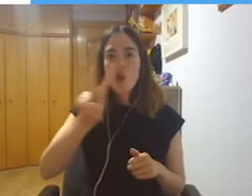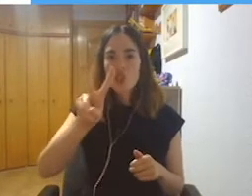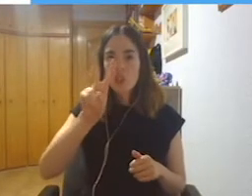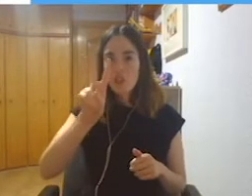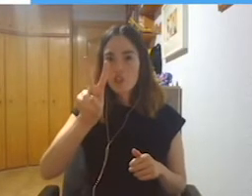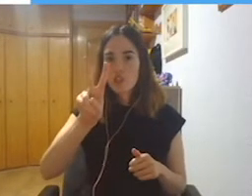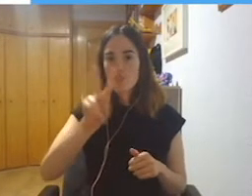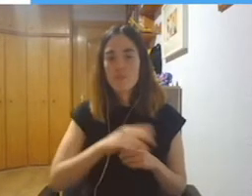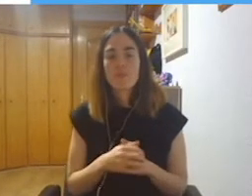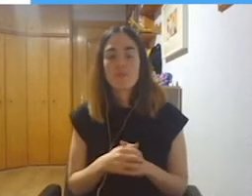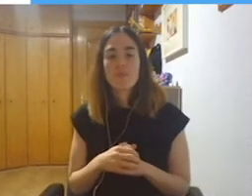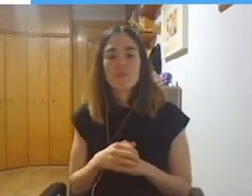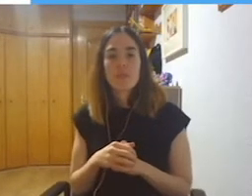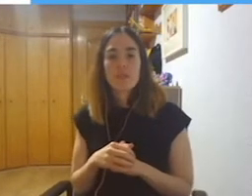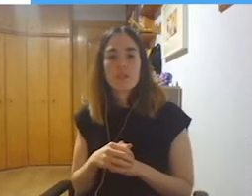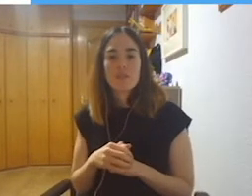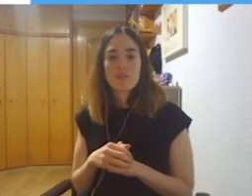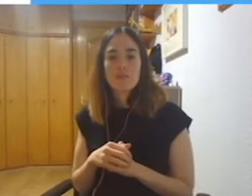2.